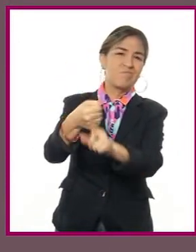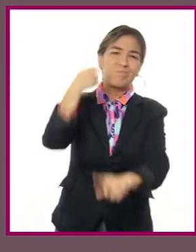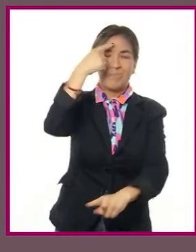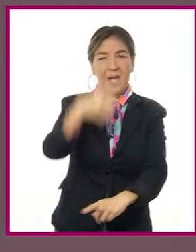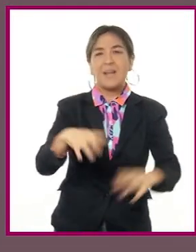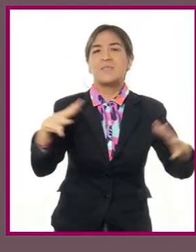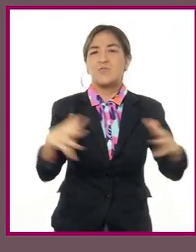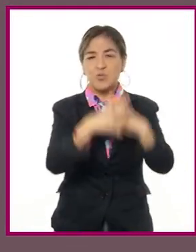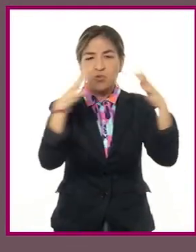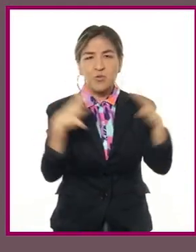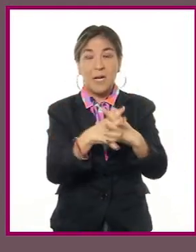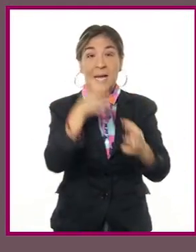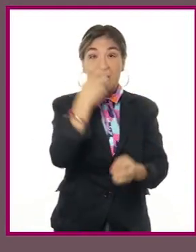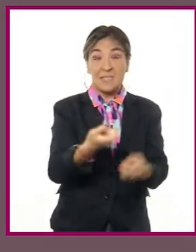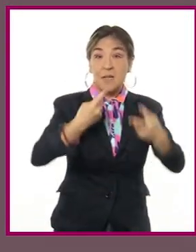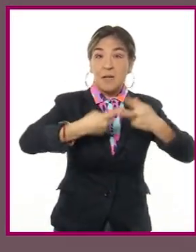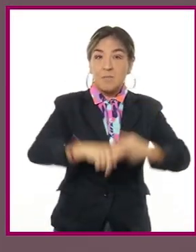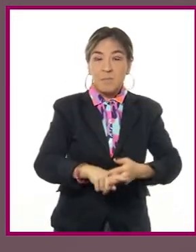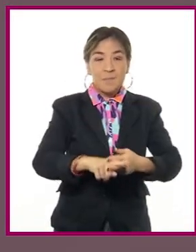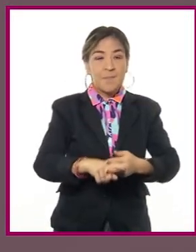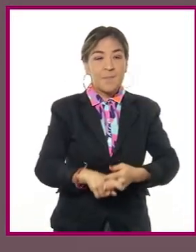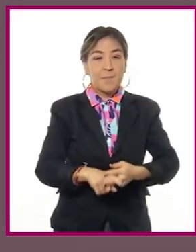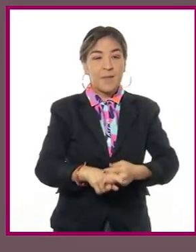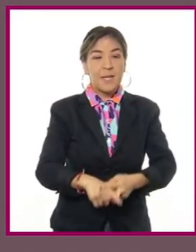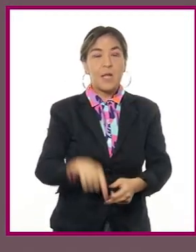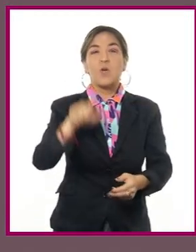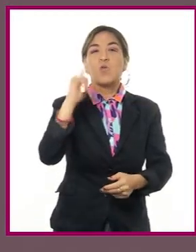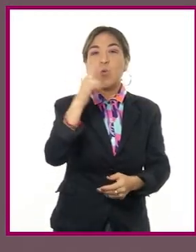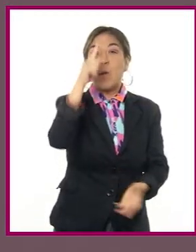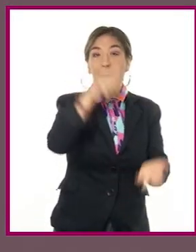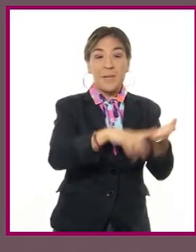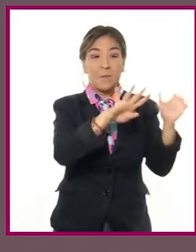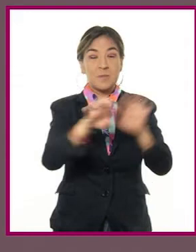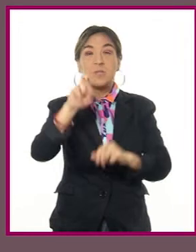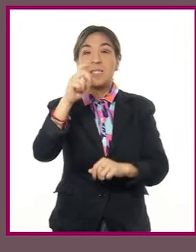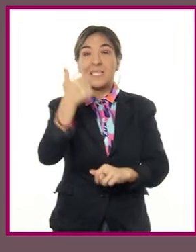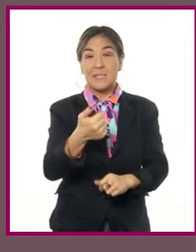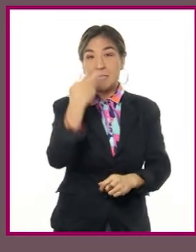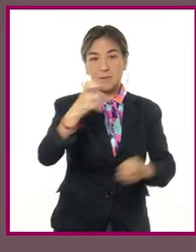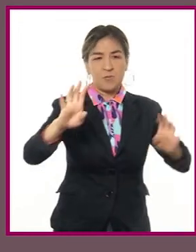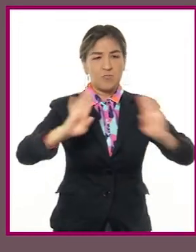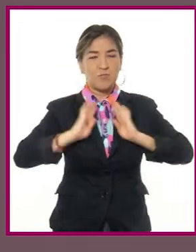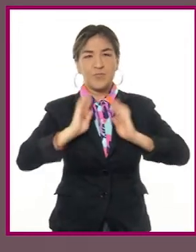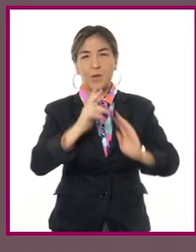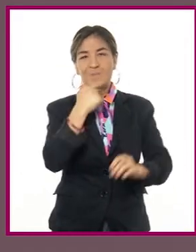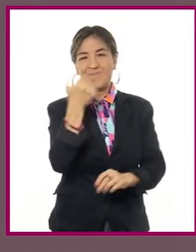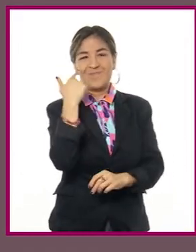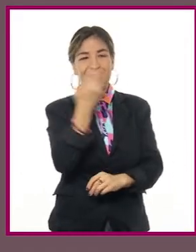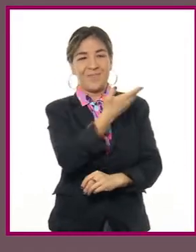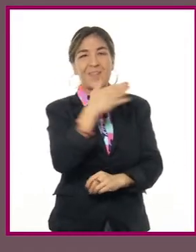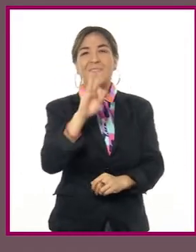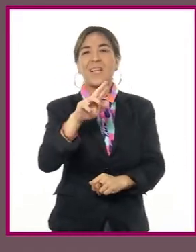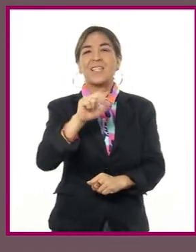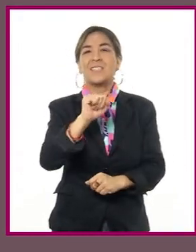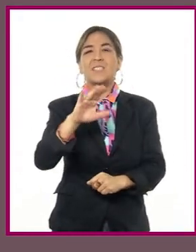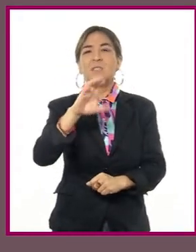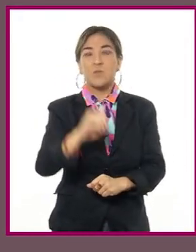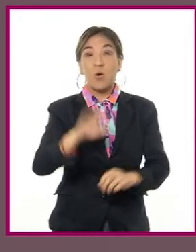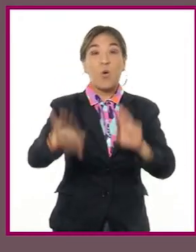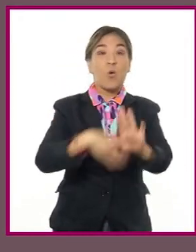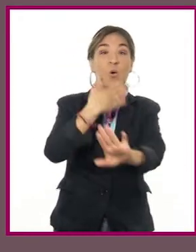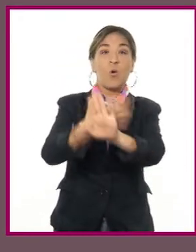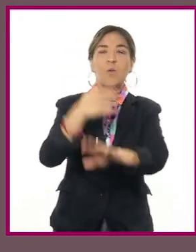guerra comenzó en julio de 1936 con el levantamiento militar de Francisco Franco contra el